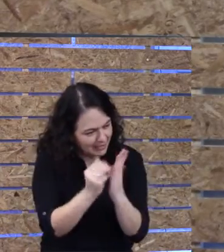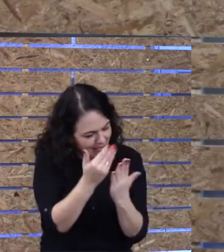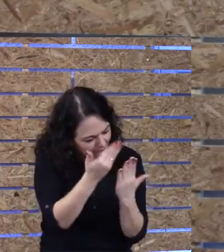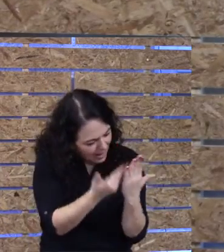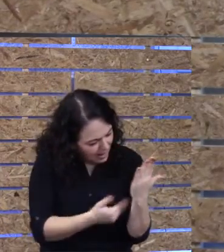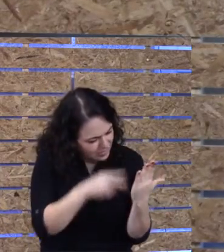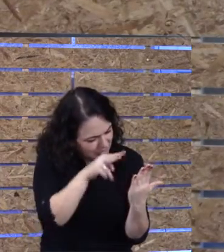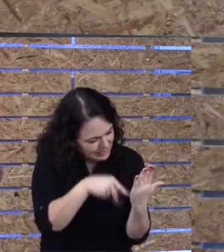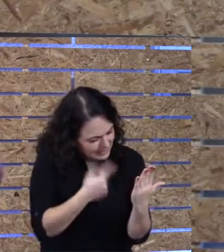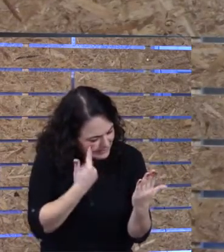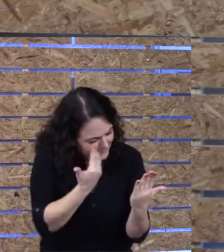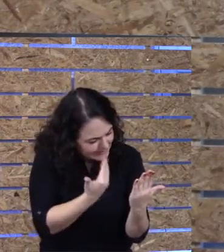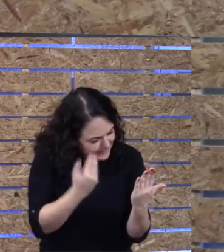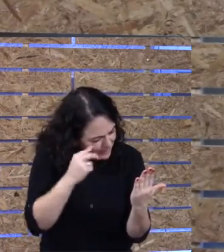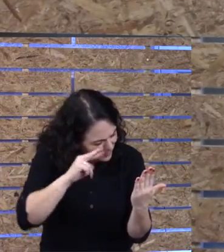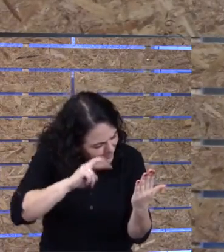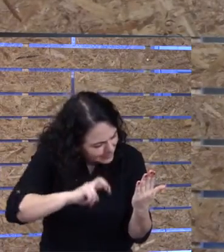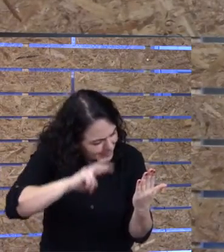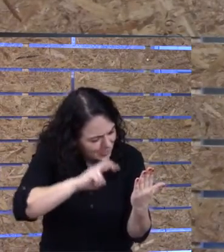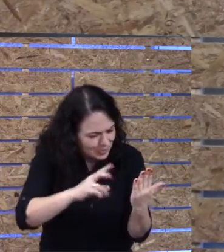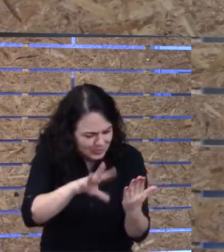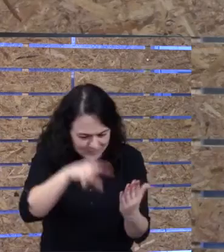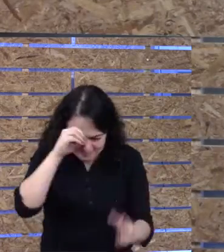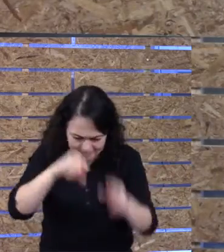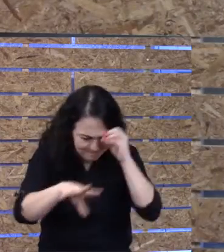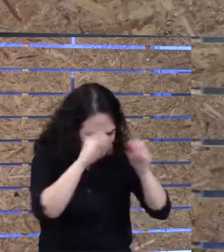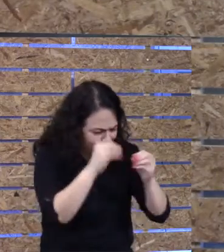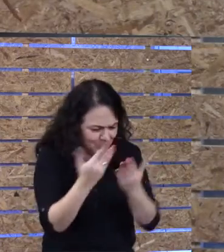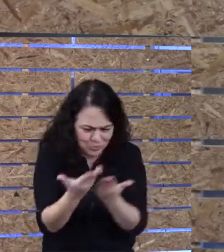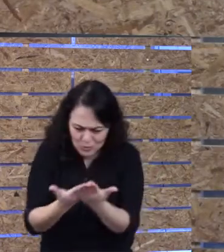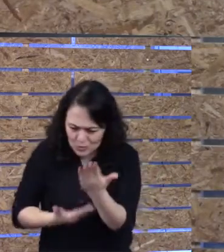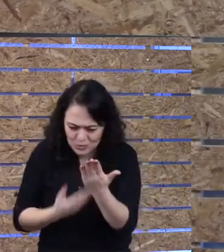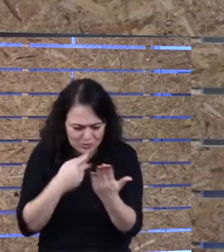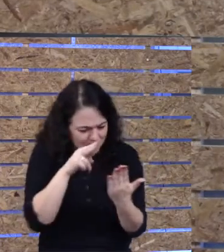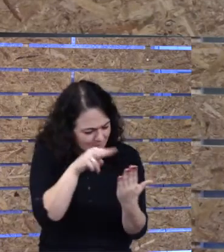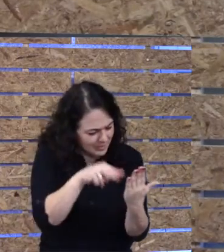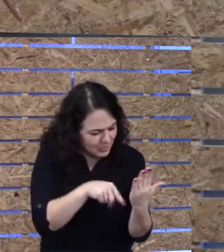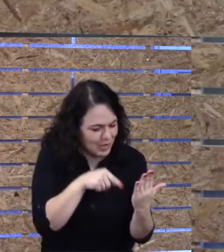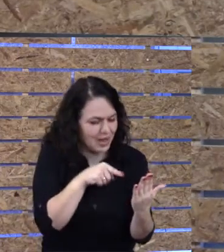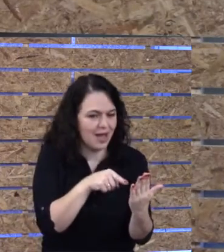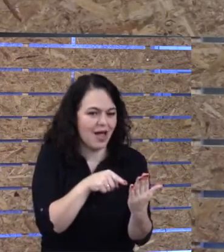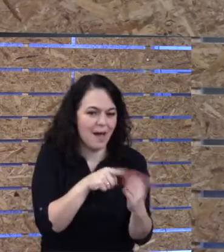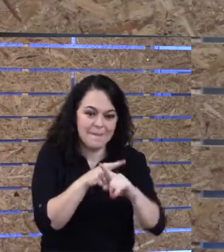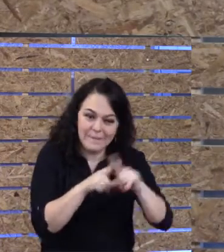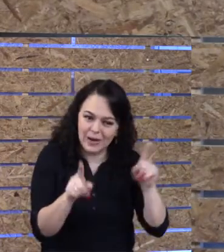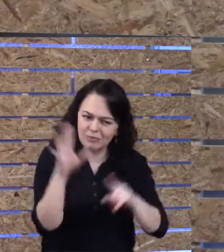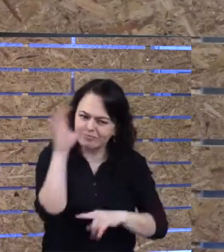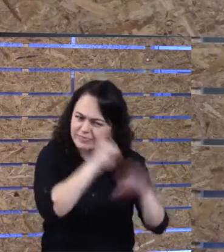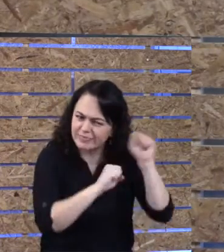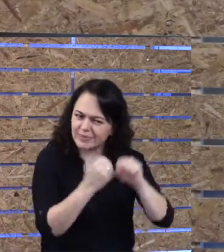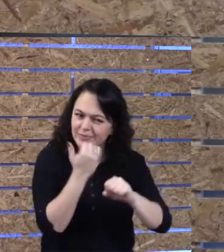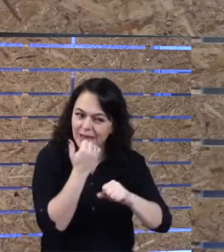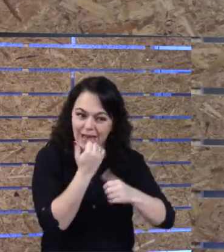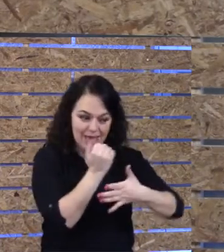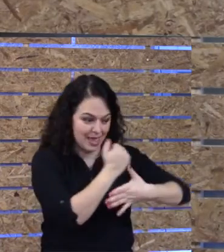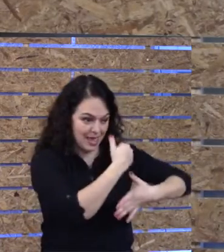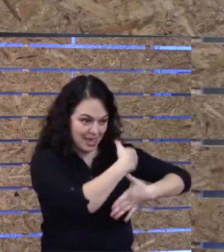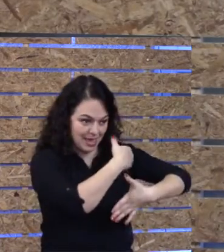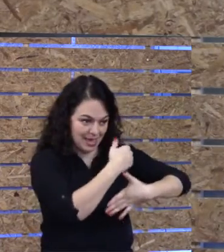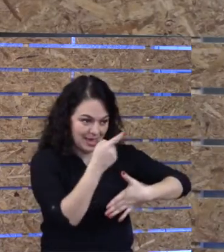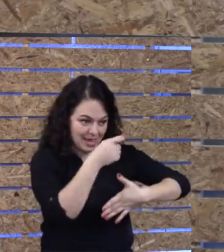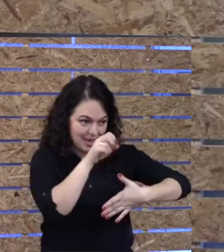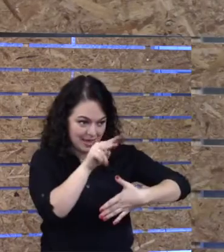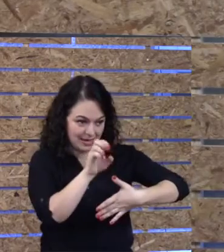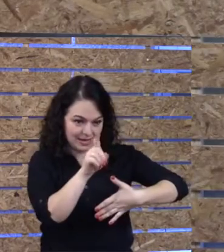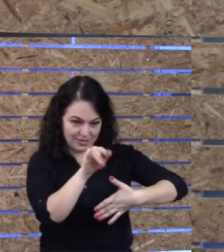esto que lleno de información, pero ¿han notado que de Génesis a Apocalipsis toda